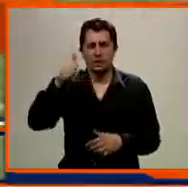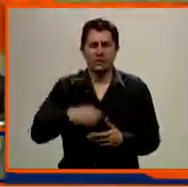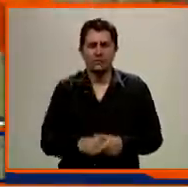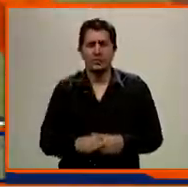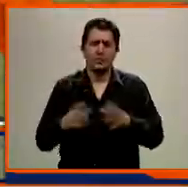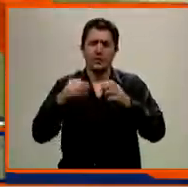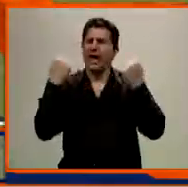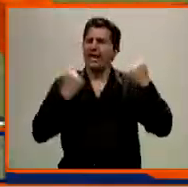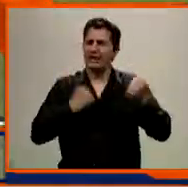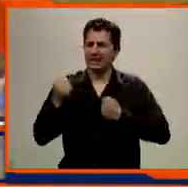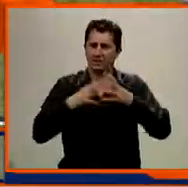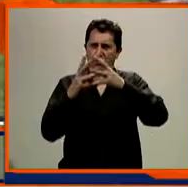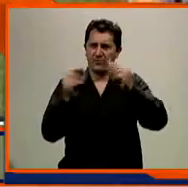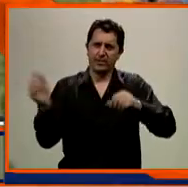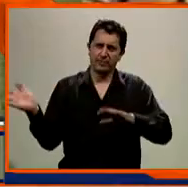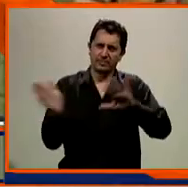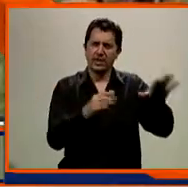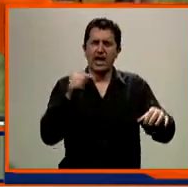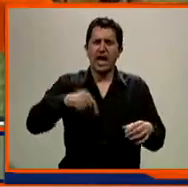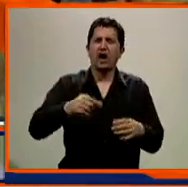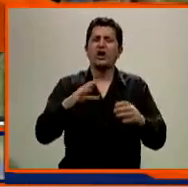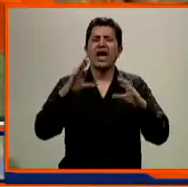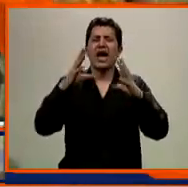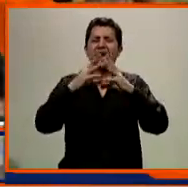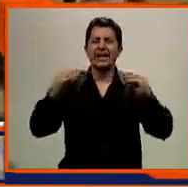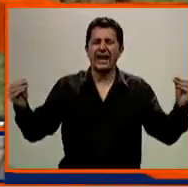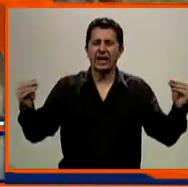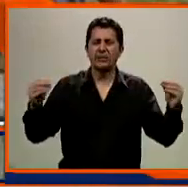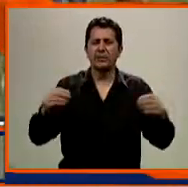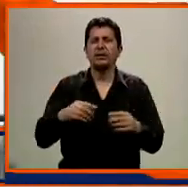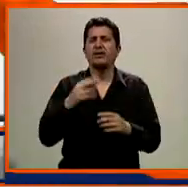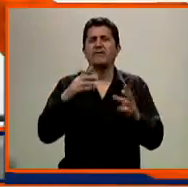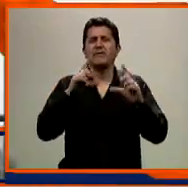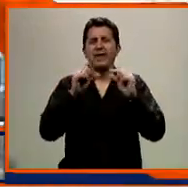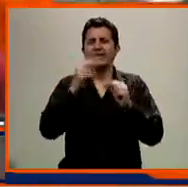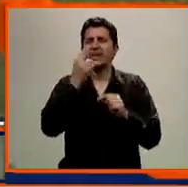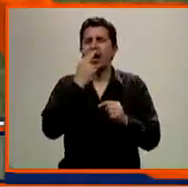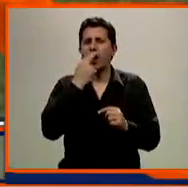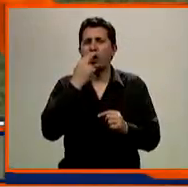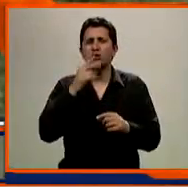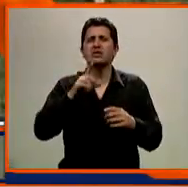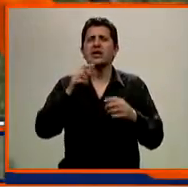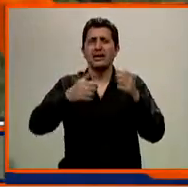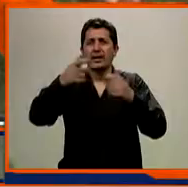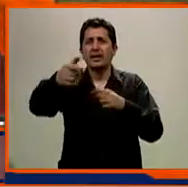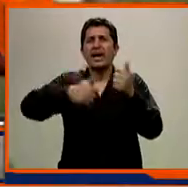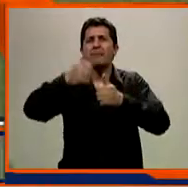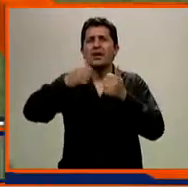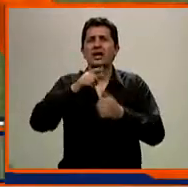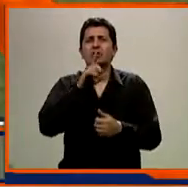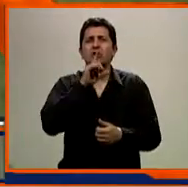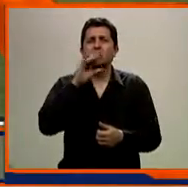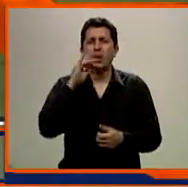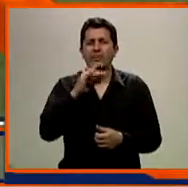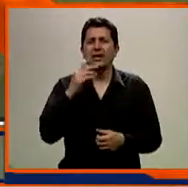Dejamos atrás el atletismo y nos vamos al rugby local, que contó con la 11ª jornada en el top 14 de la urba. Hindú, el líder,